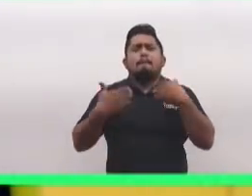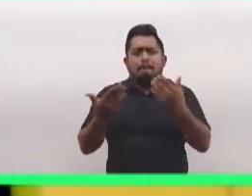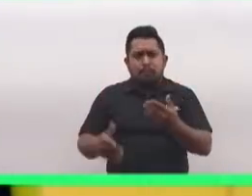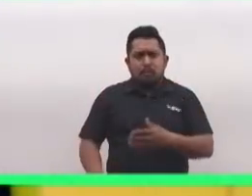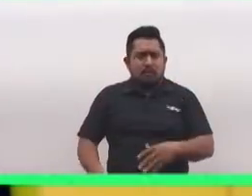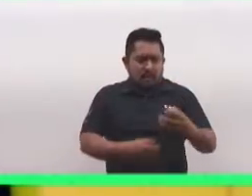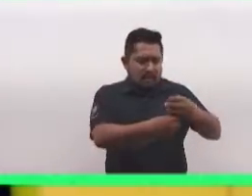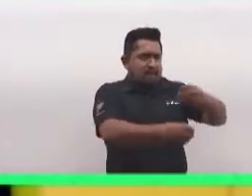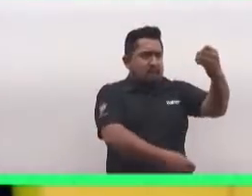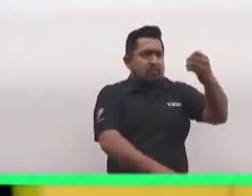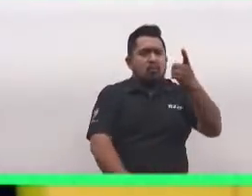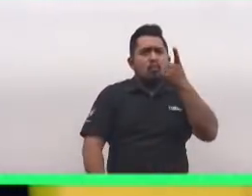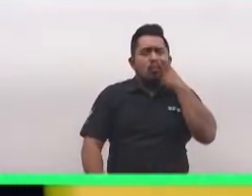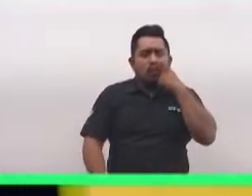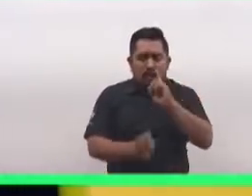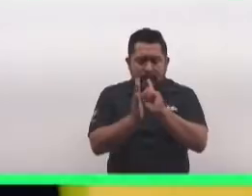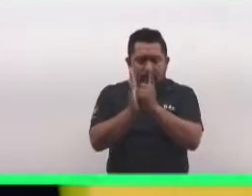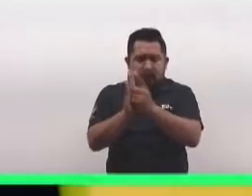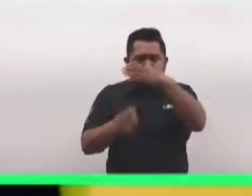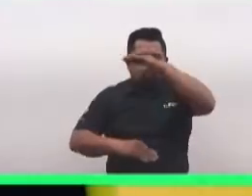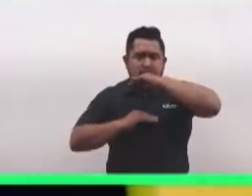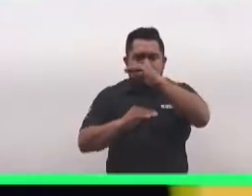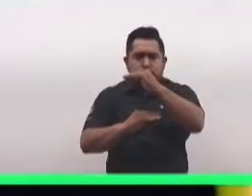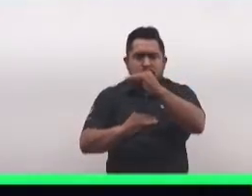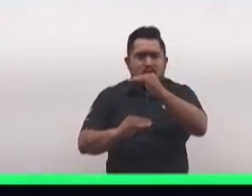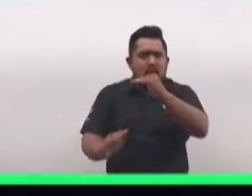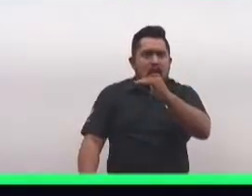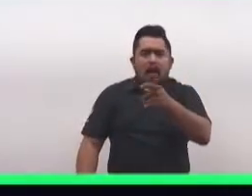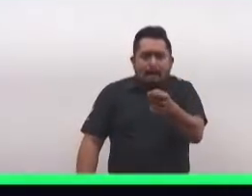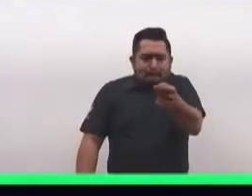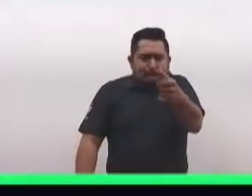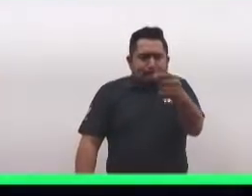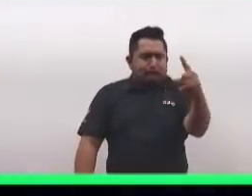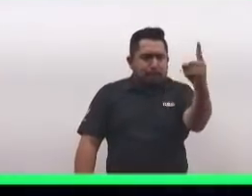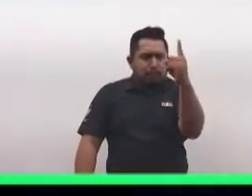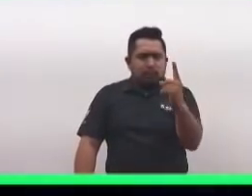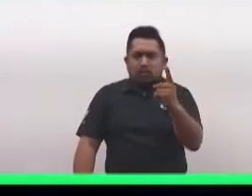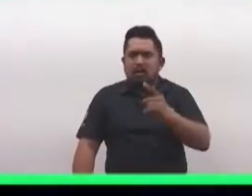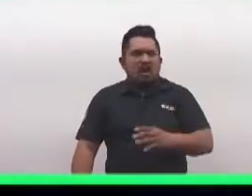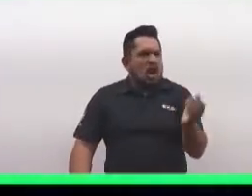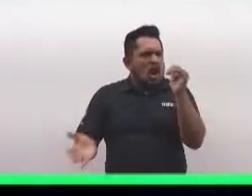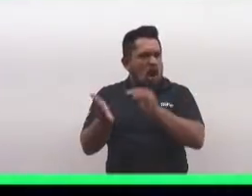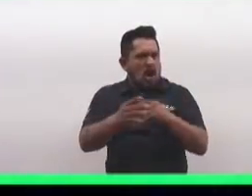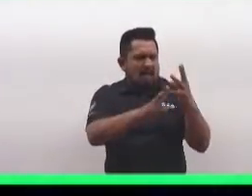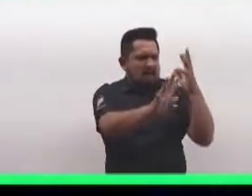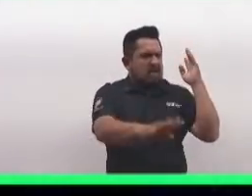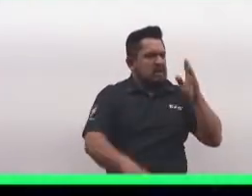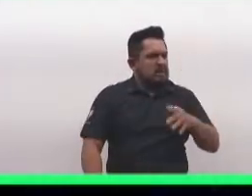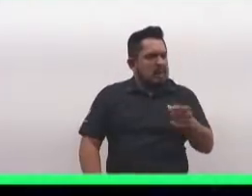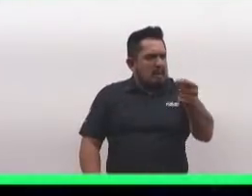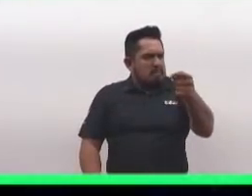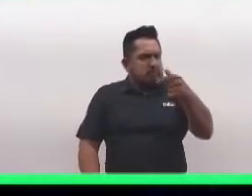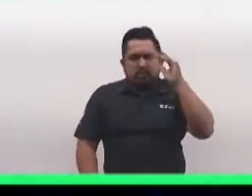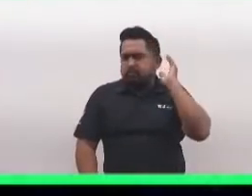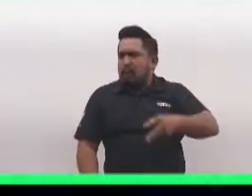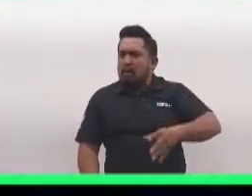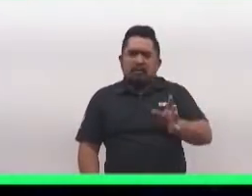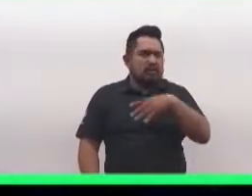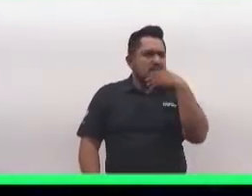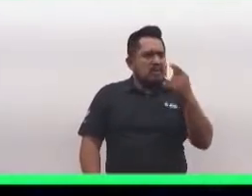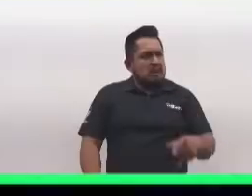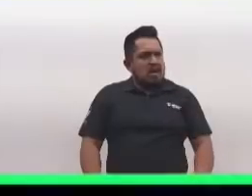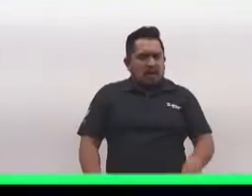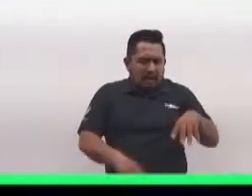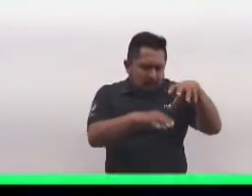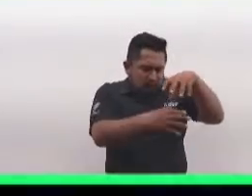advierte de la velocidad no tenemos por qué molestarnos con el policía y dice aquí están otra vez estos aquí están con un retén han puesto